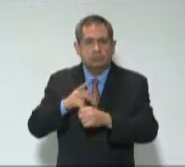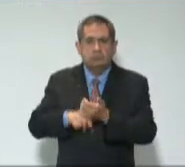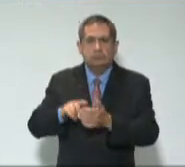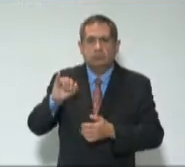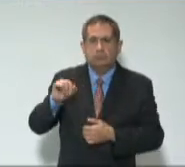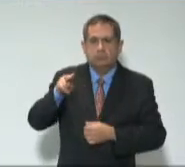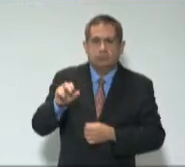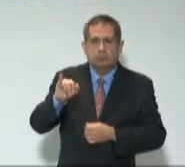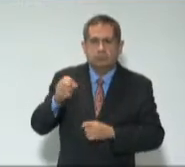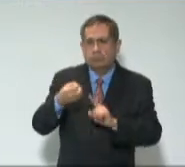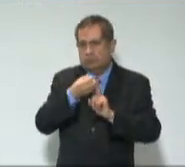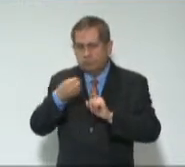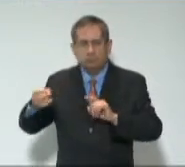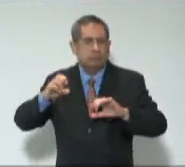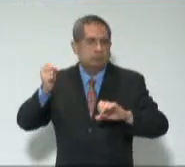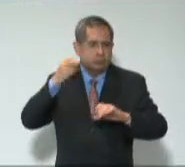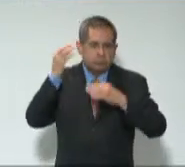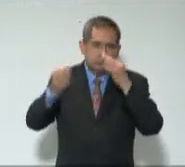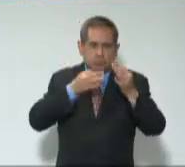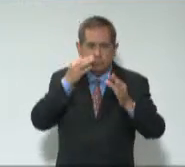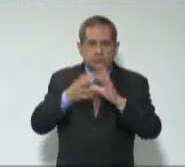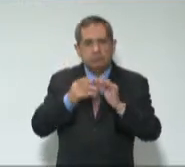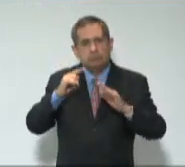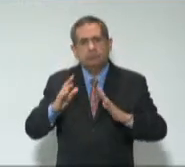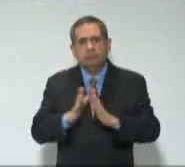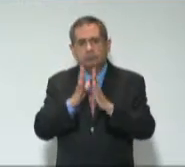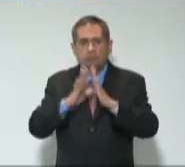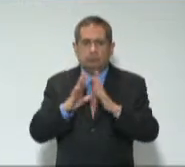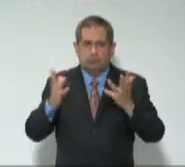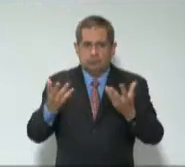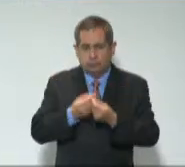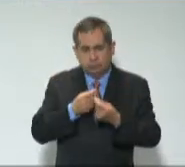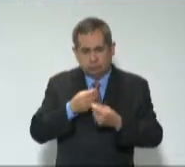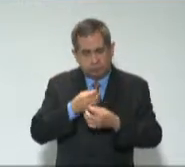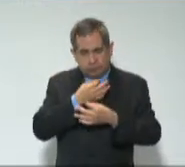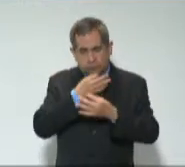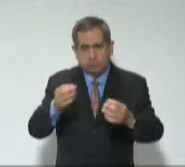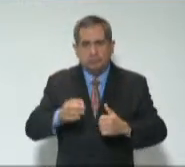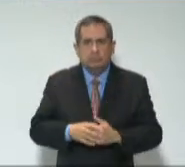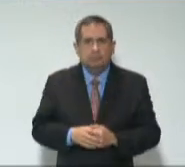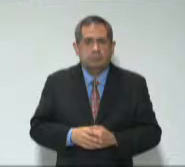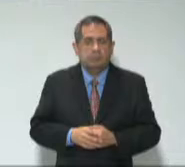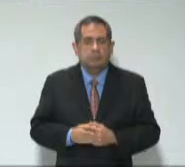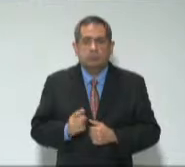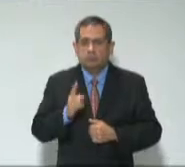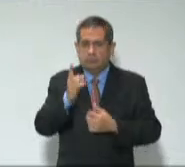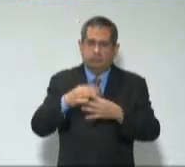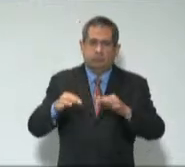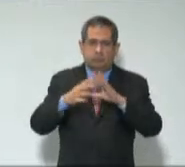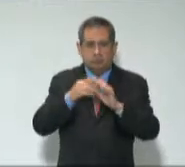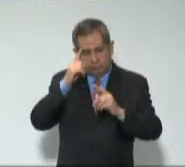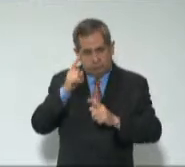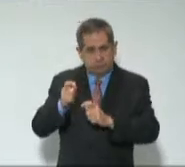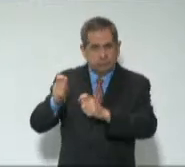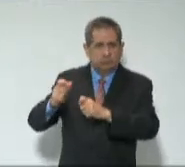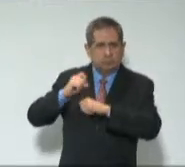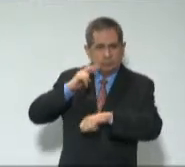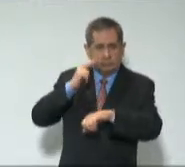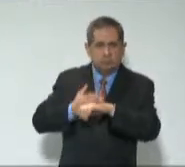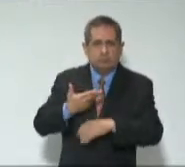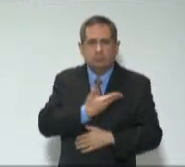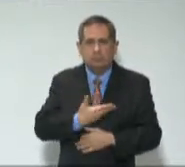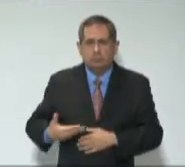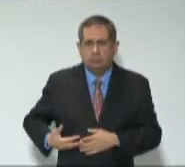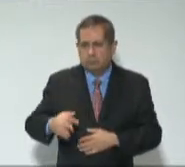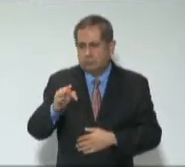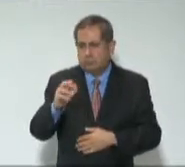la organización de este foro y la invitación a participar que nos extendieron particularmente al comisionado presidente Francisco Javier